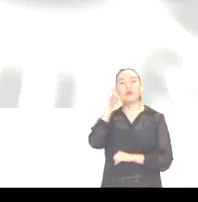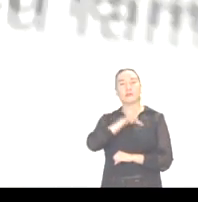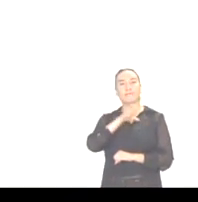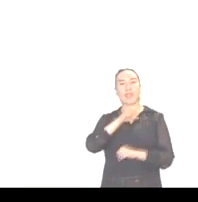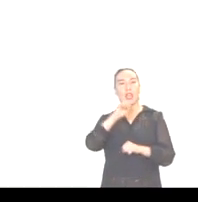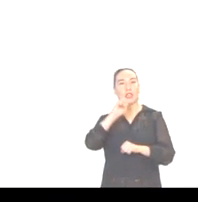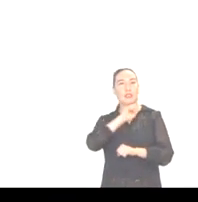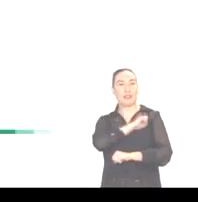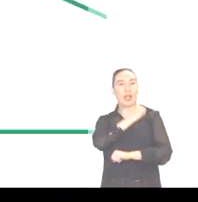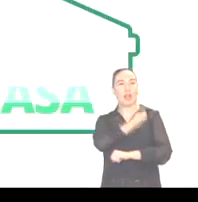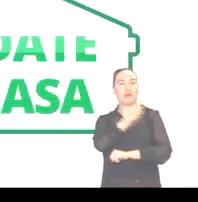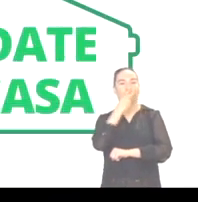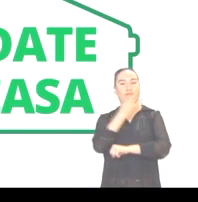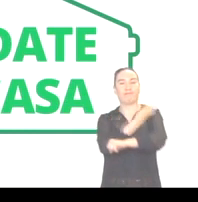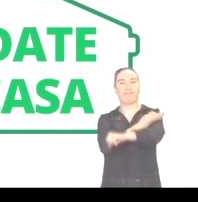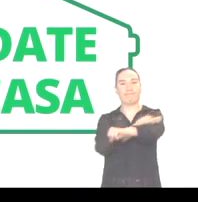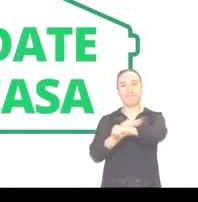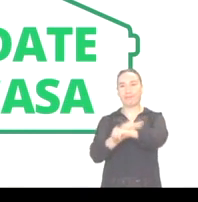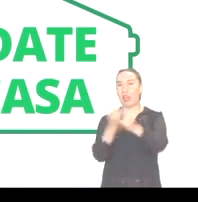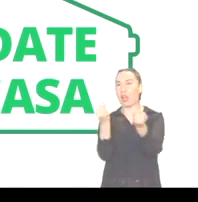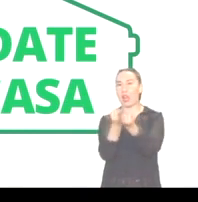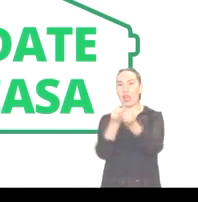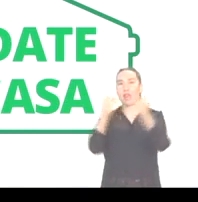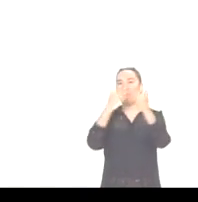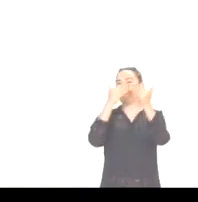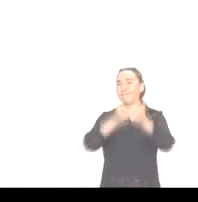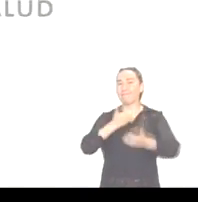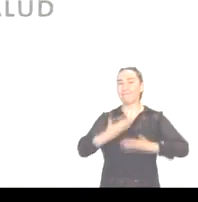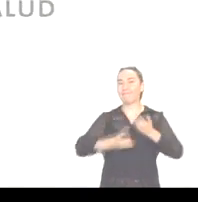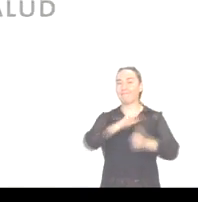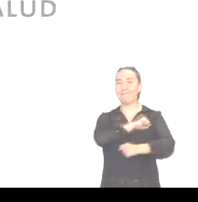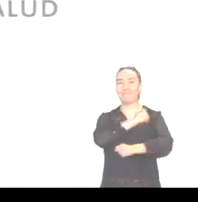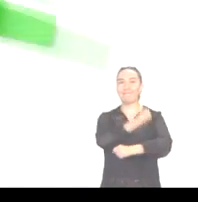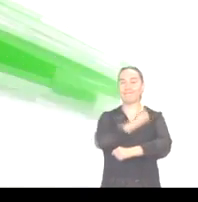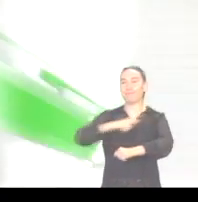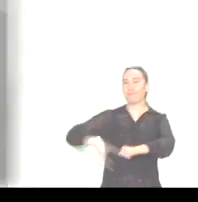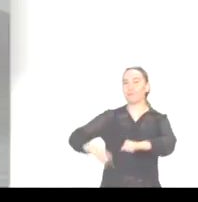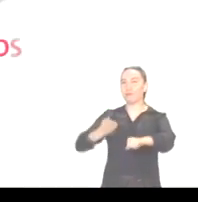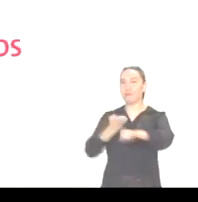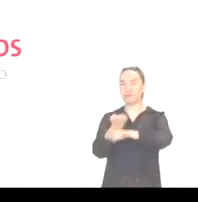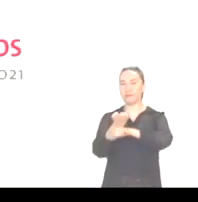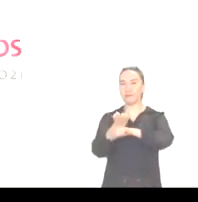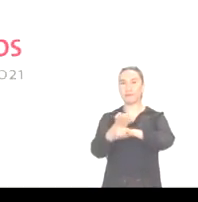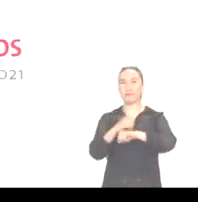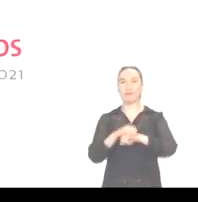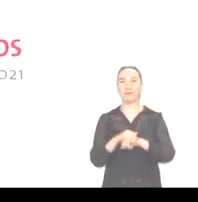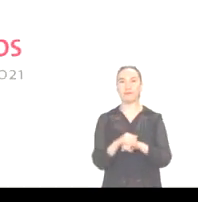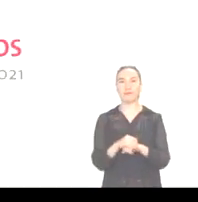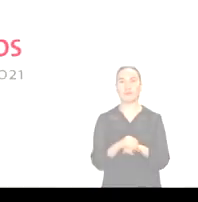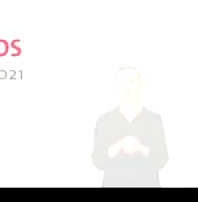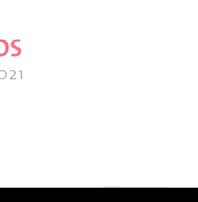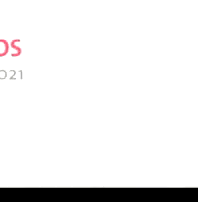clpcoronavirus.mx. Por tu salud y por la de tu familia, quédate en casa. Servicios de Salud, Gobierno del Estado.